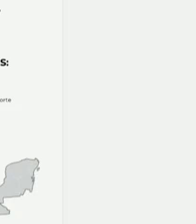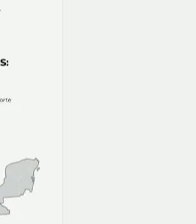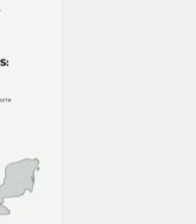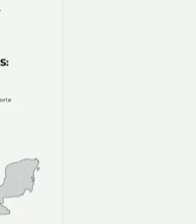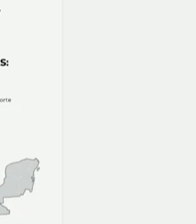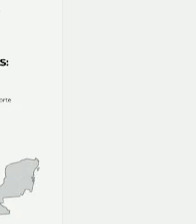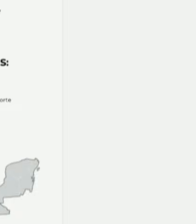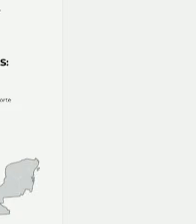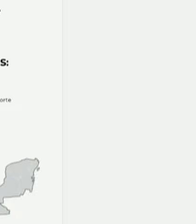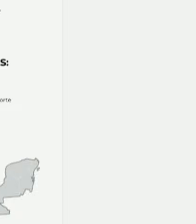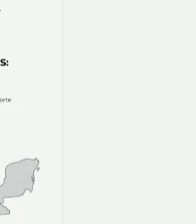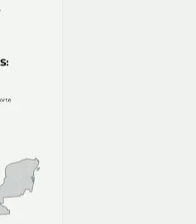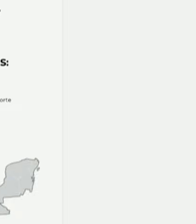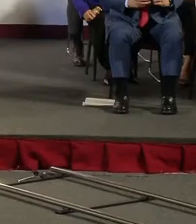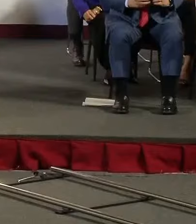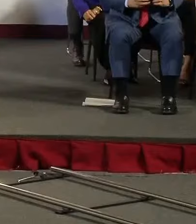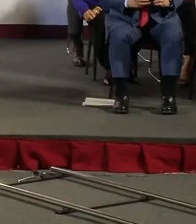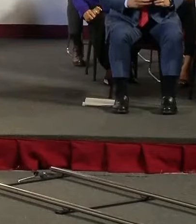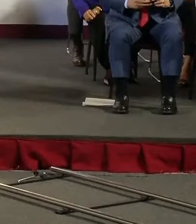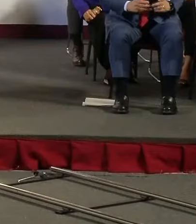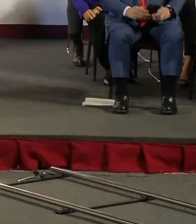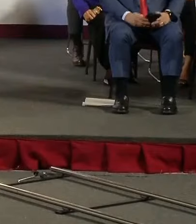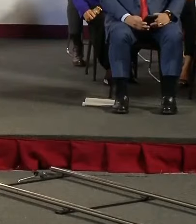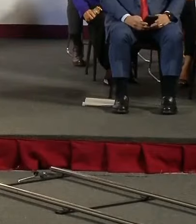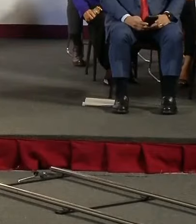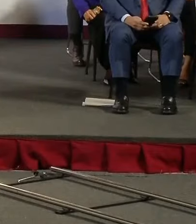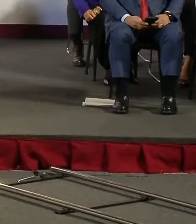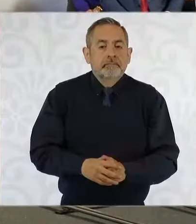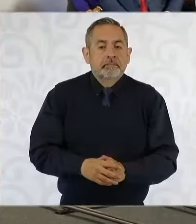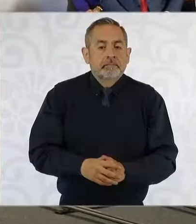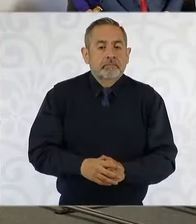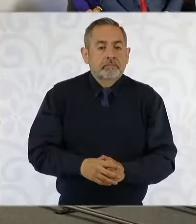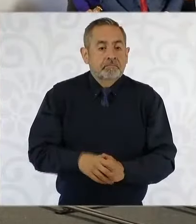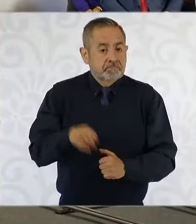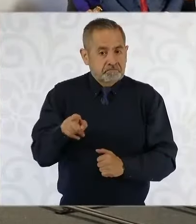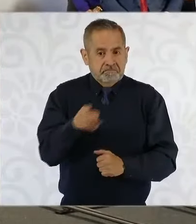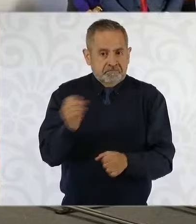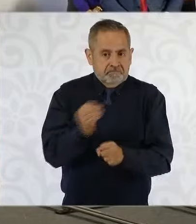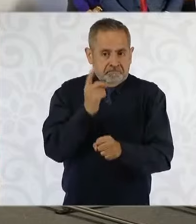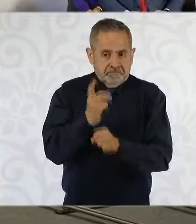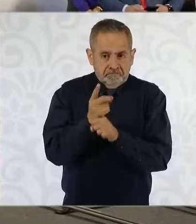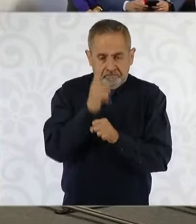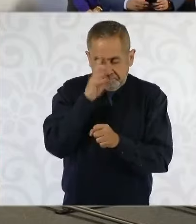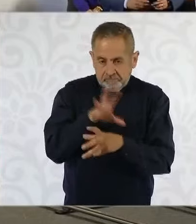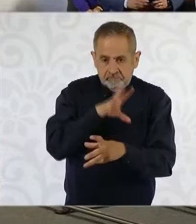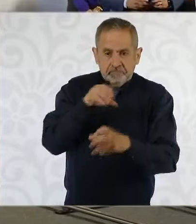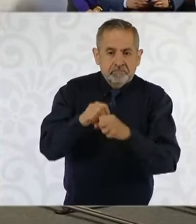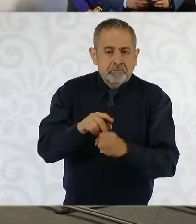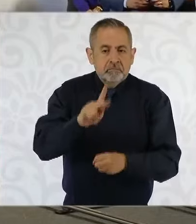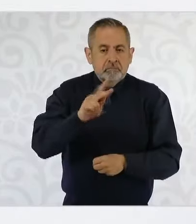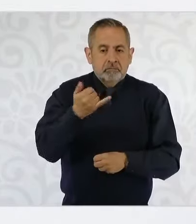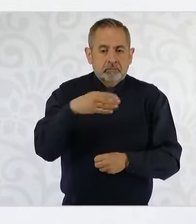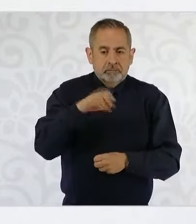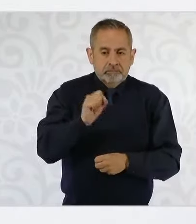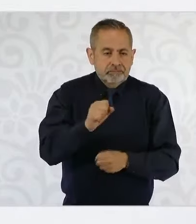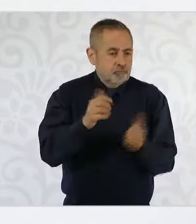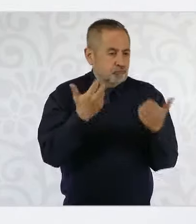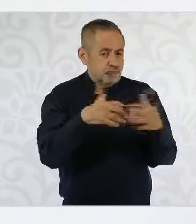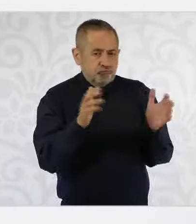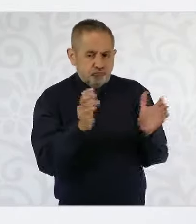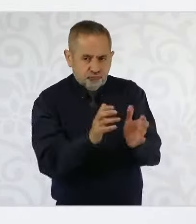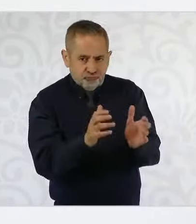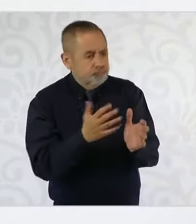ha crecido 14% anual durante los últimos 20 años. Tiene una oportunidad enorme de incorporar al sector PYME, porque ahorita no